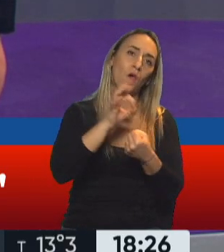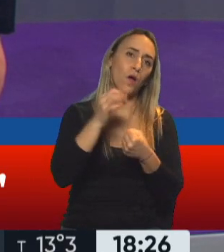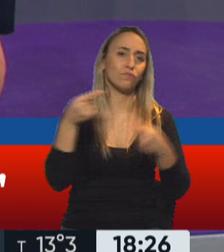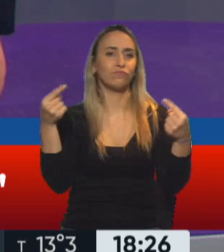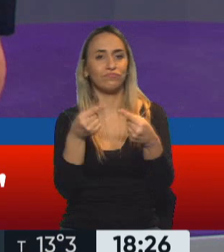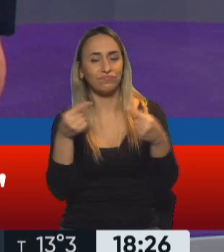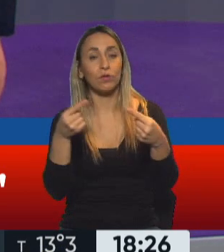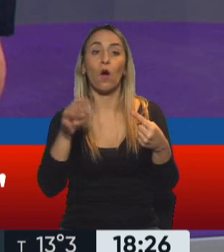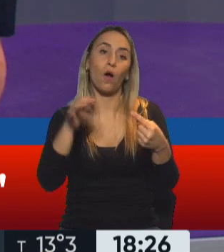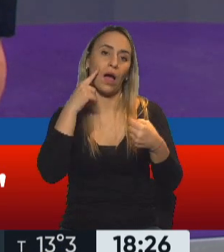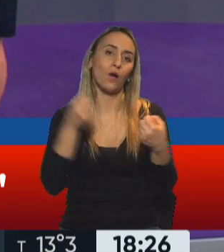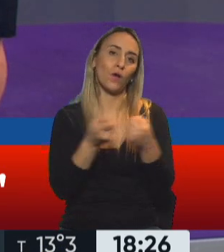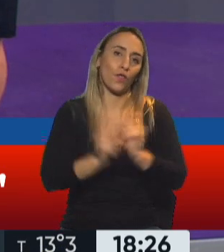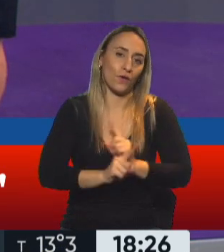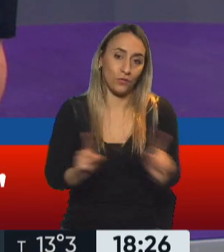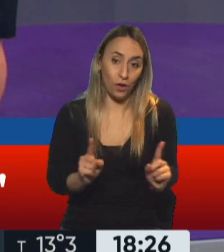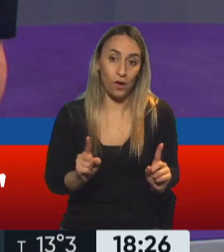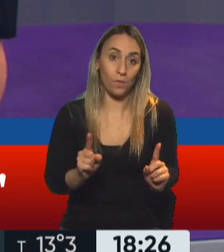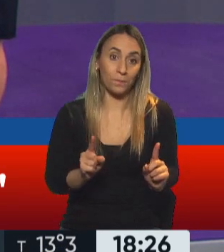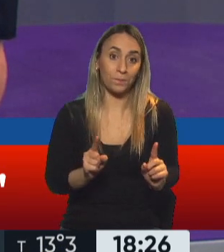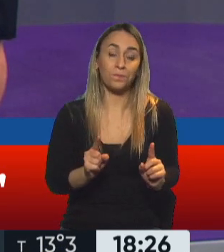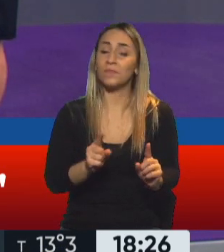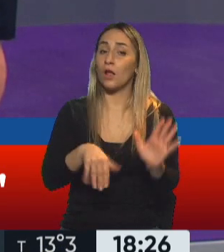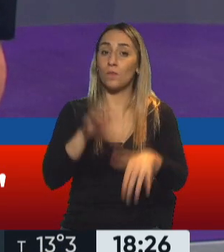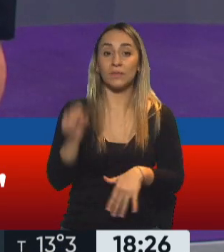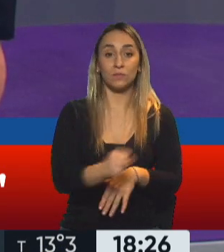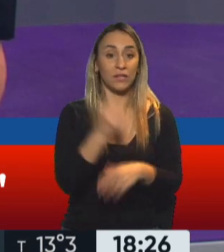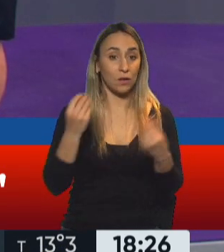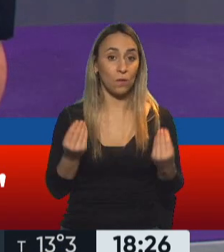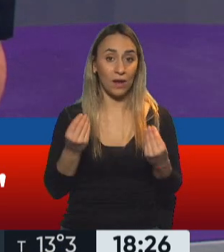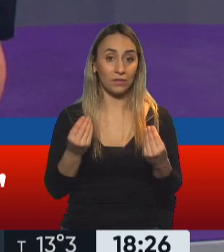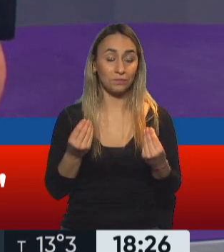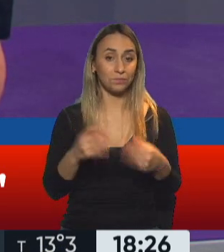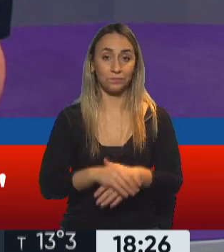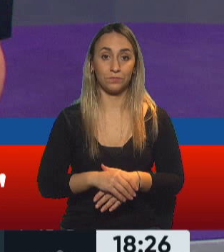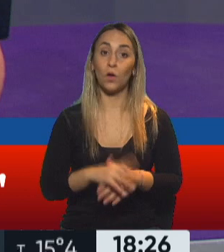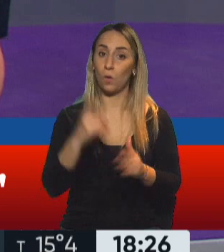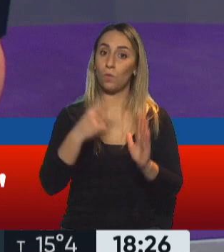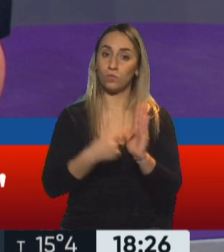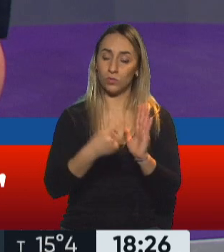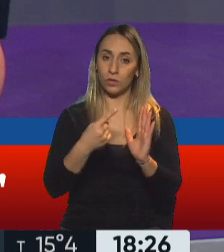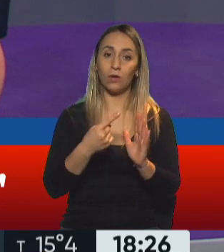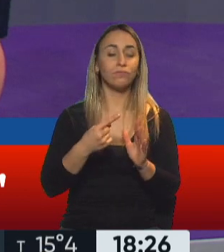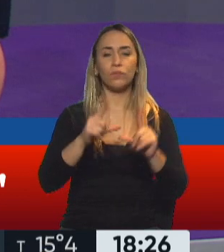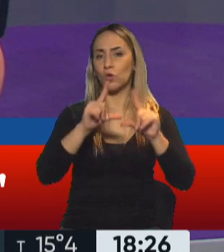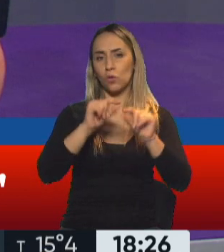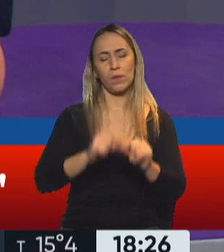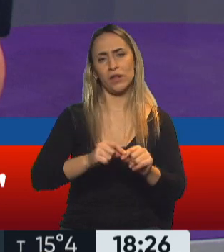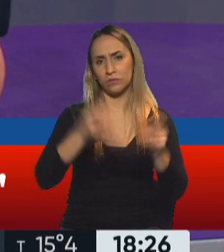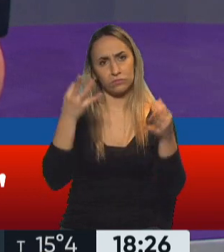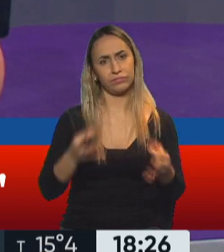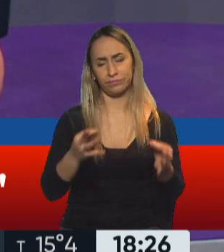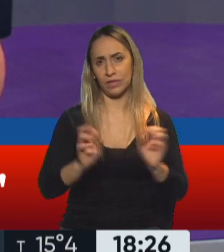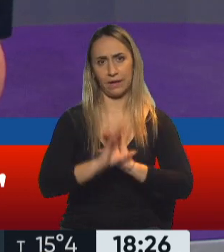respecto de las medidas planteadas, acá lo importante es esto, ¿no? Sí, acá lo importante, un dato certero, duro. Exactamente.